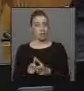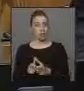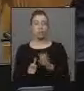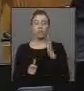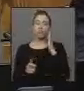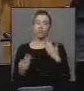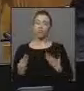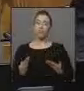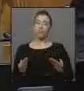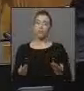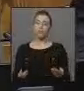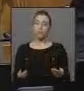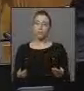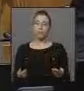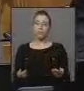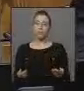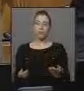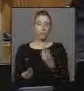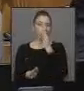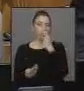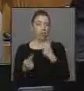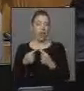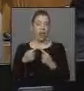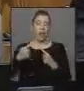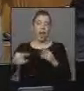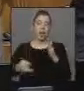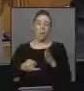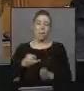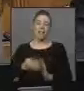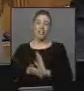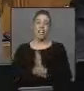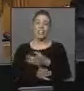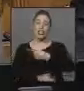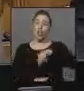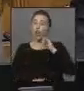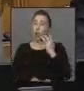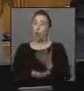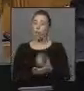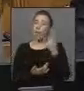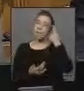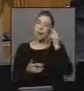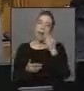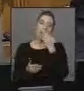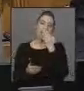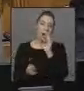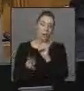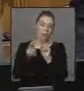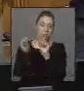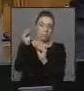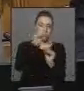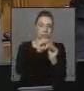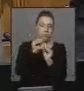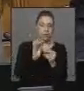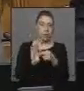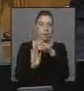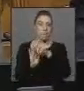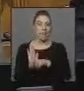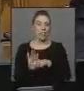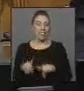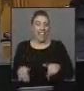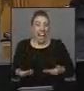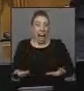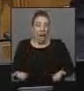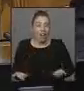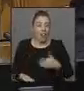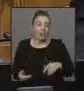la generosidad y la visión de largo plazo que todos tuvimos para poder mejorar este proyecto que hoy día estamos